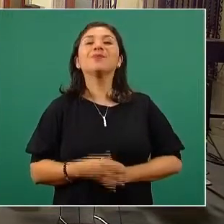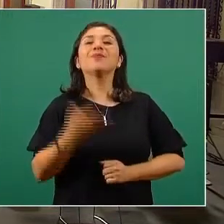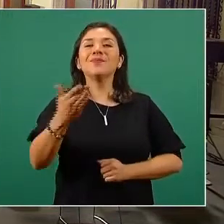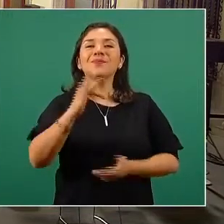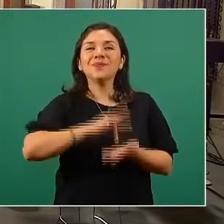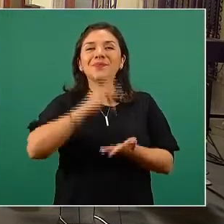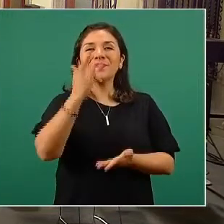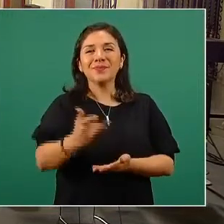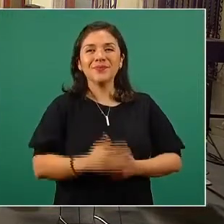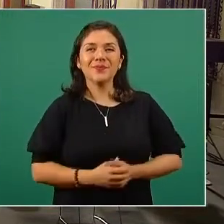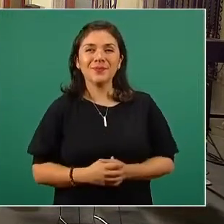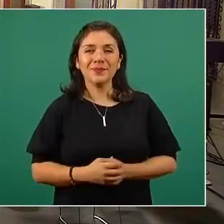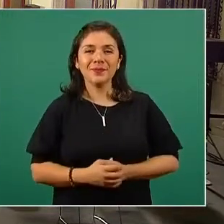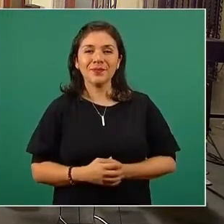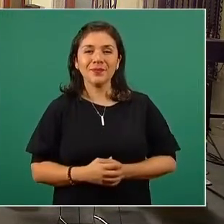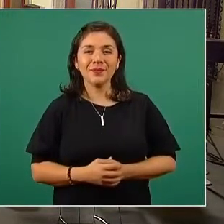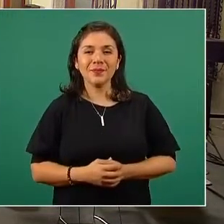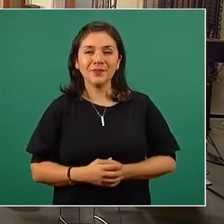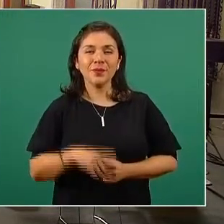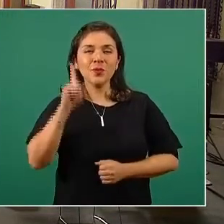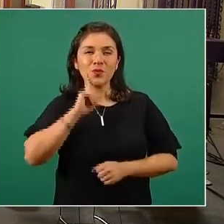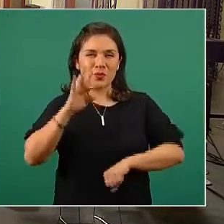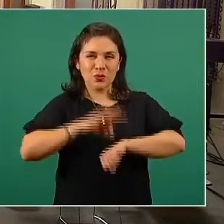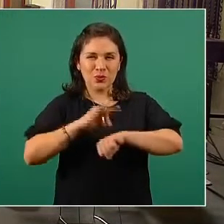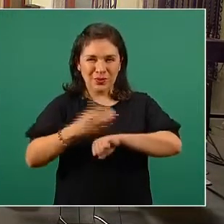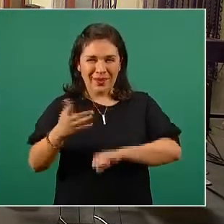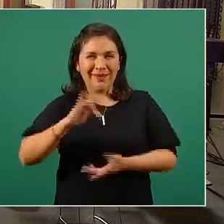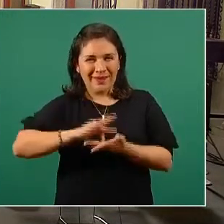Muchísimas gracias, doctora Gaby Nocamendi.